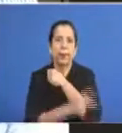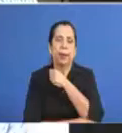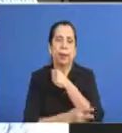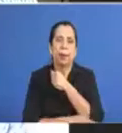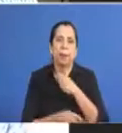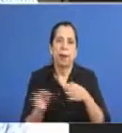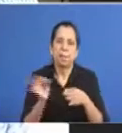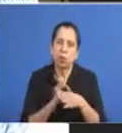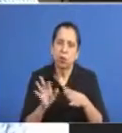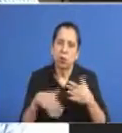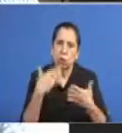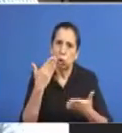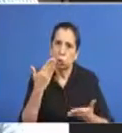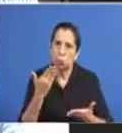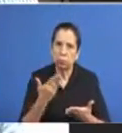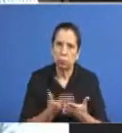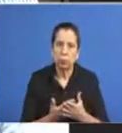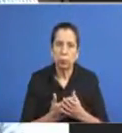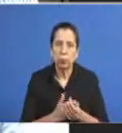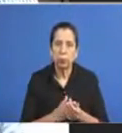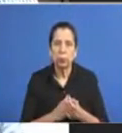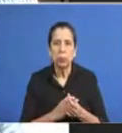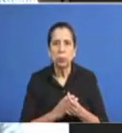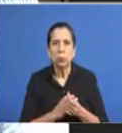que todo